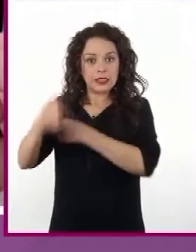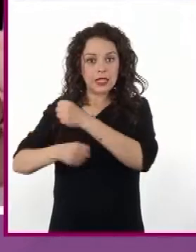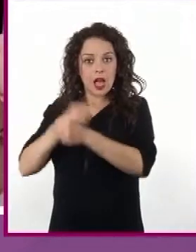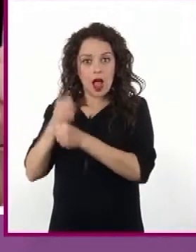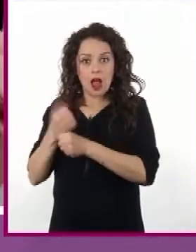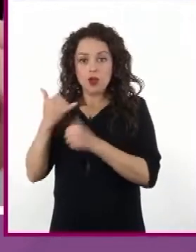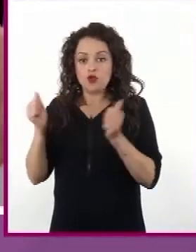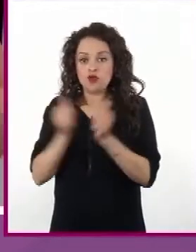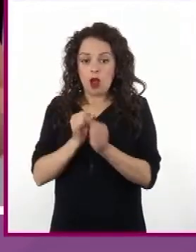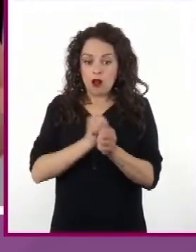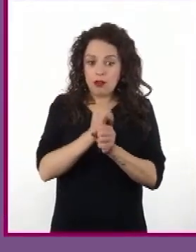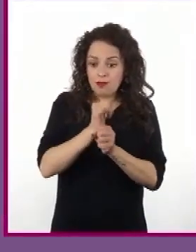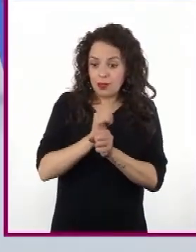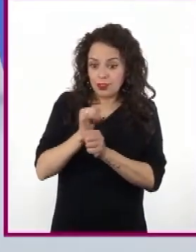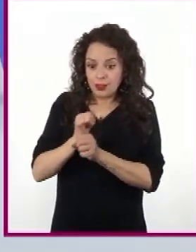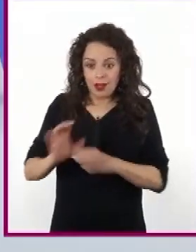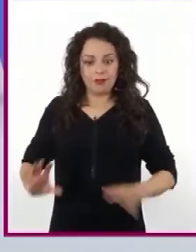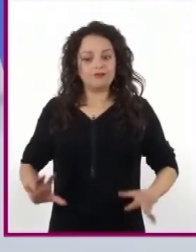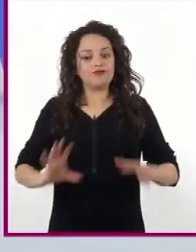investigación histórica.